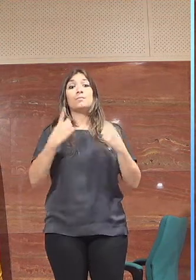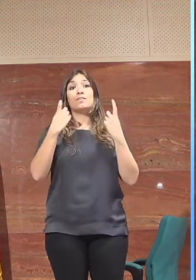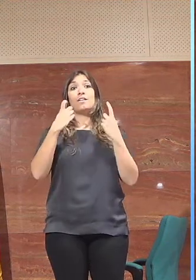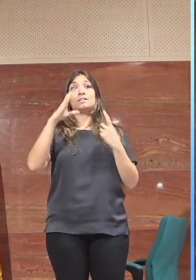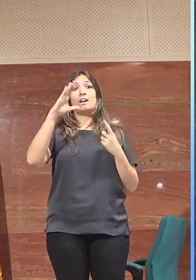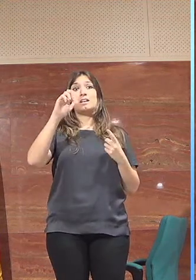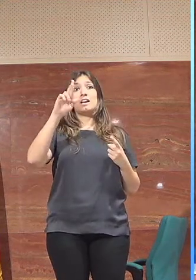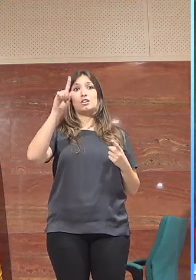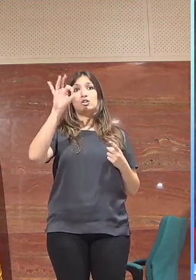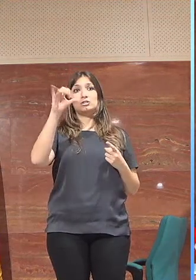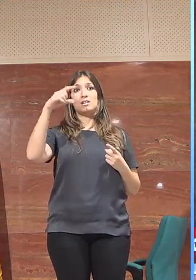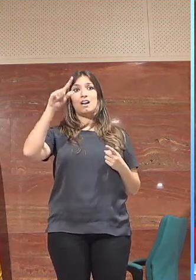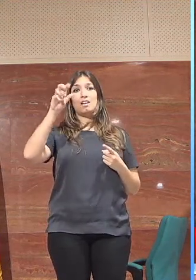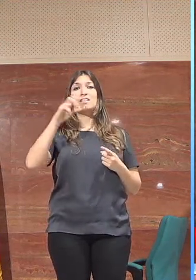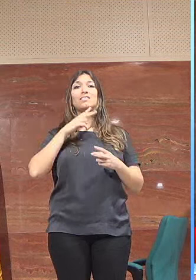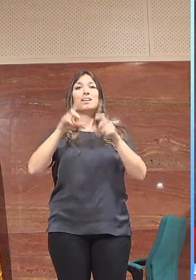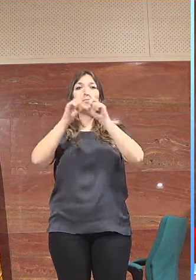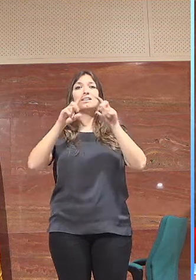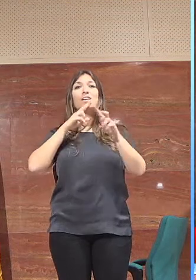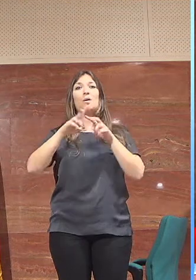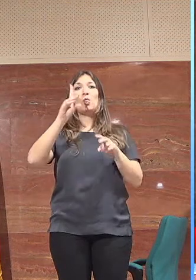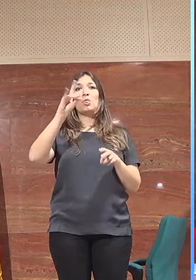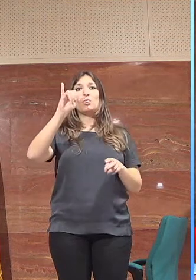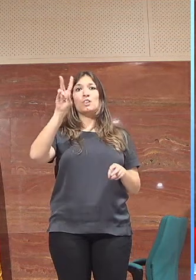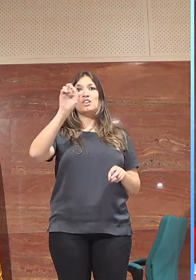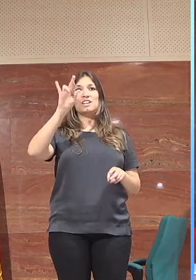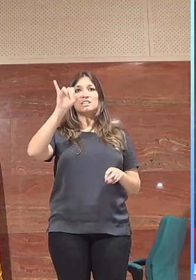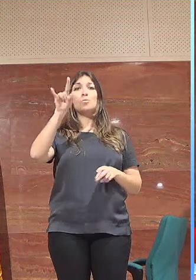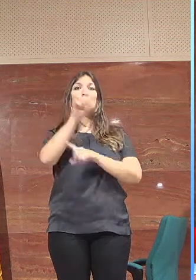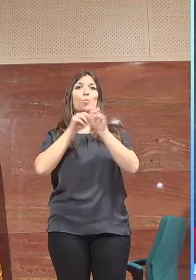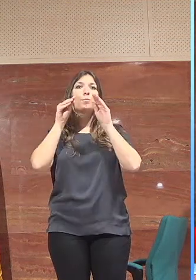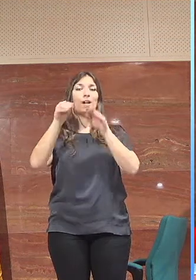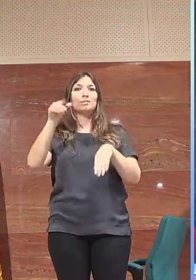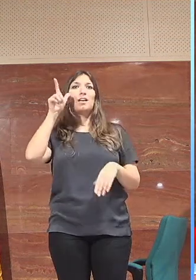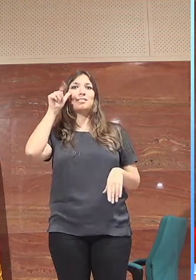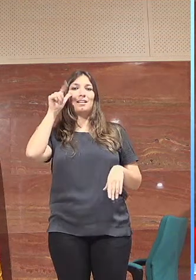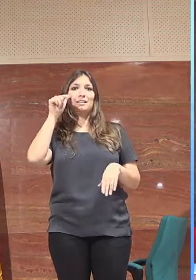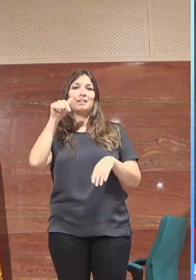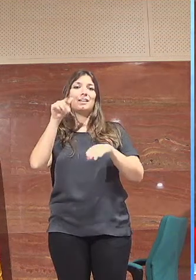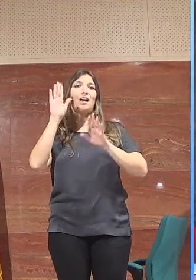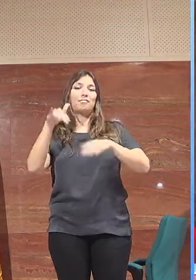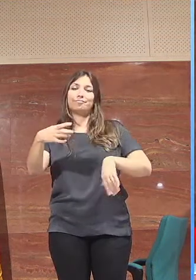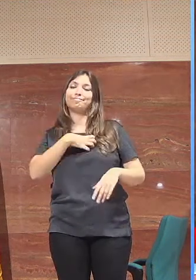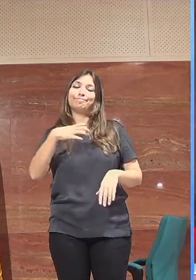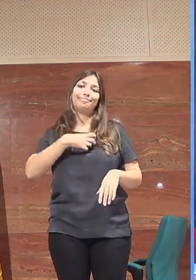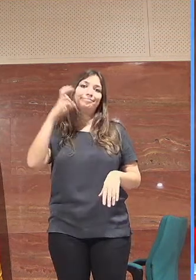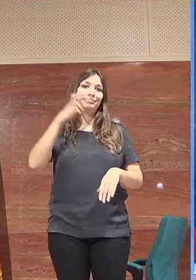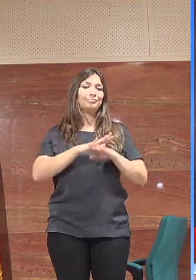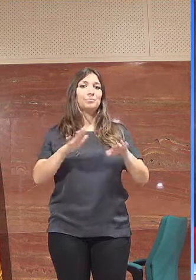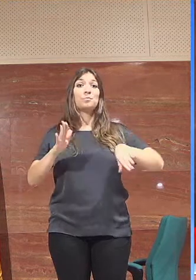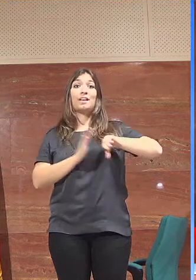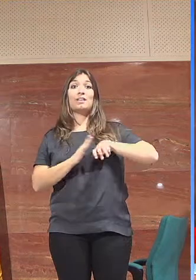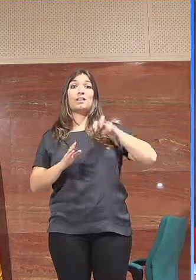Carlos Galán, de la empresa de Diversia, porque tenía un problema con su tesis doctoral y no lo podemos tener esta mañana aquí. A mi izquierda está